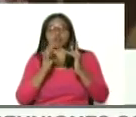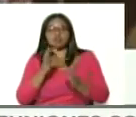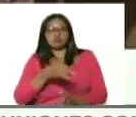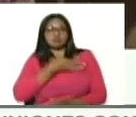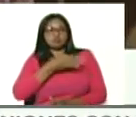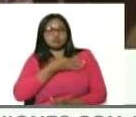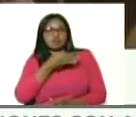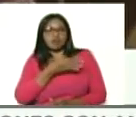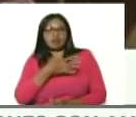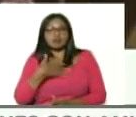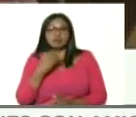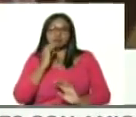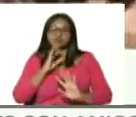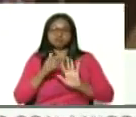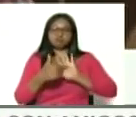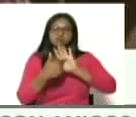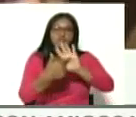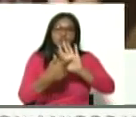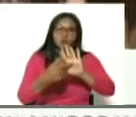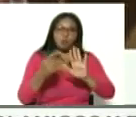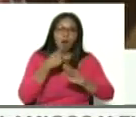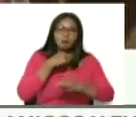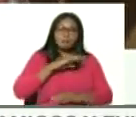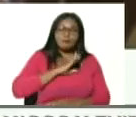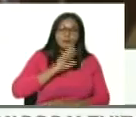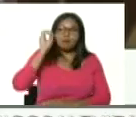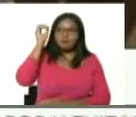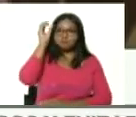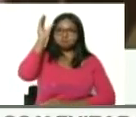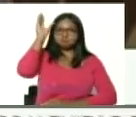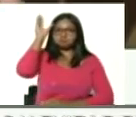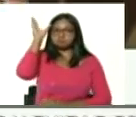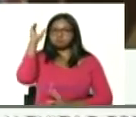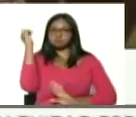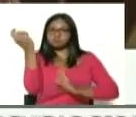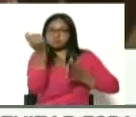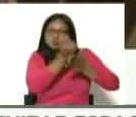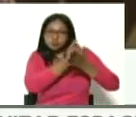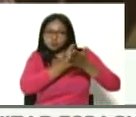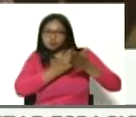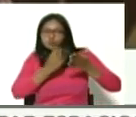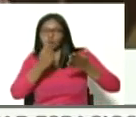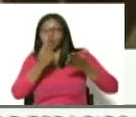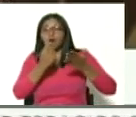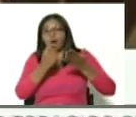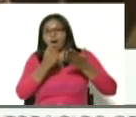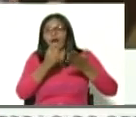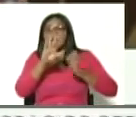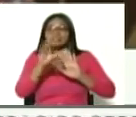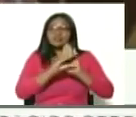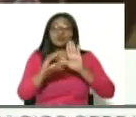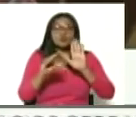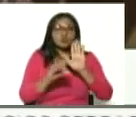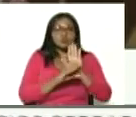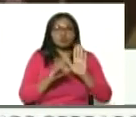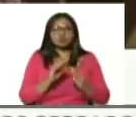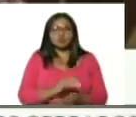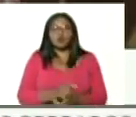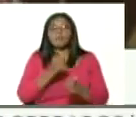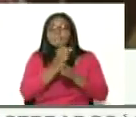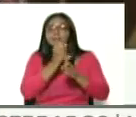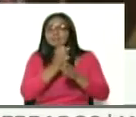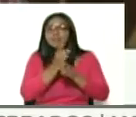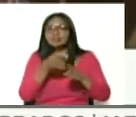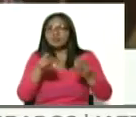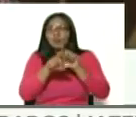quieran expresar su capacidad, su creatividad. Recordar que el tema de este concurso es el bicentenario de la